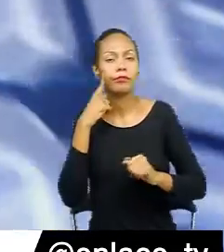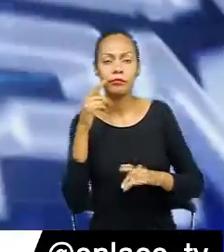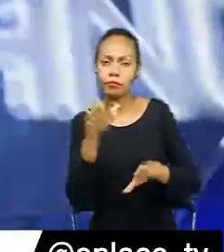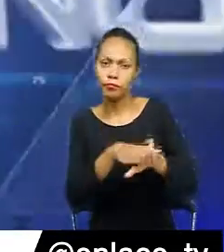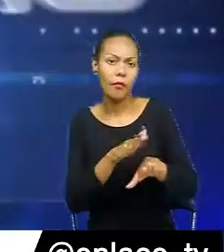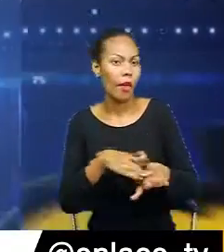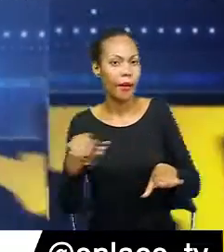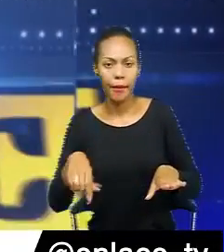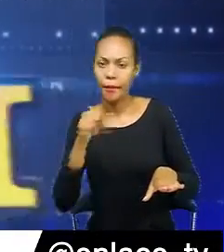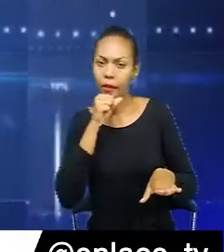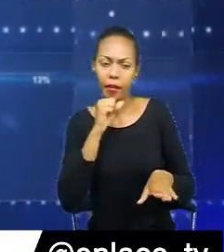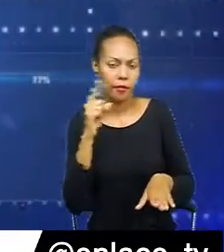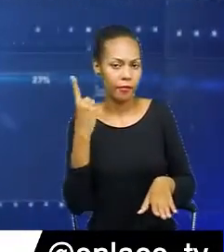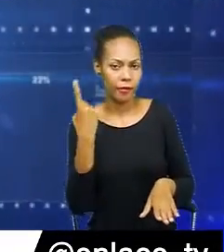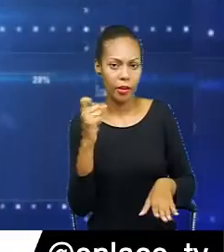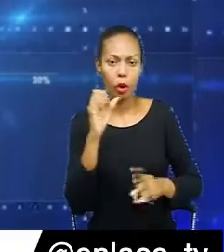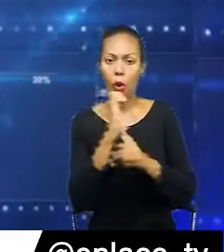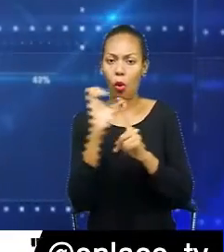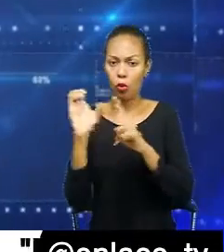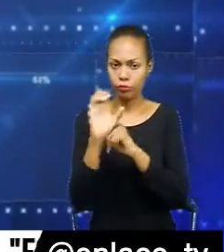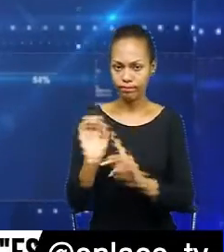Bermeja.